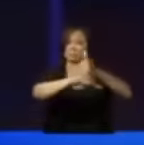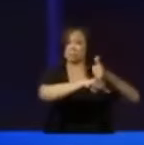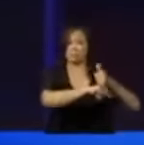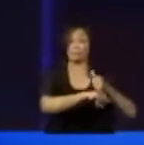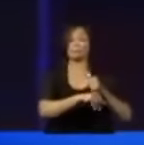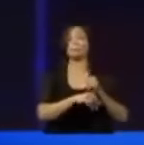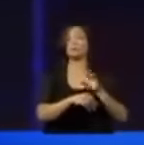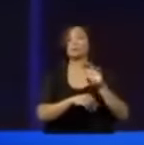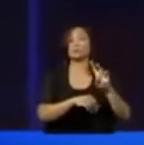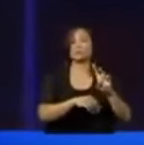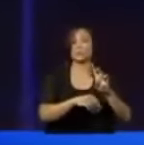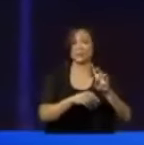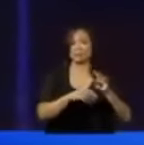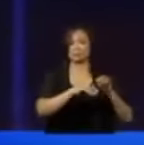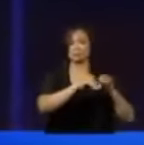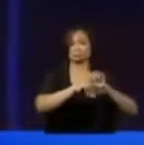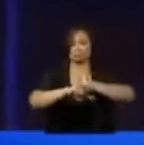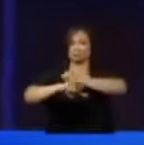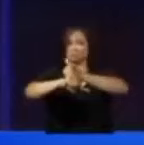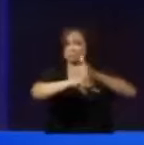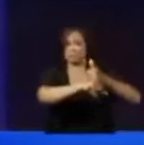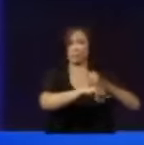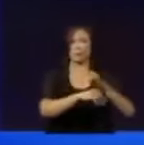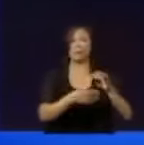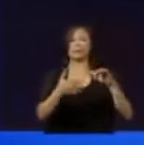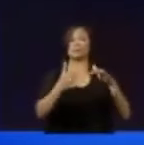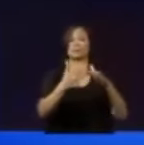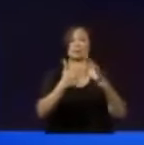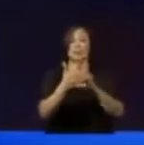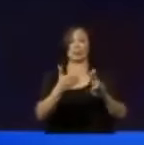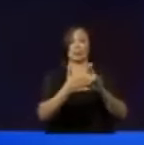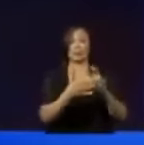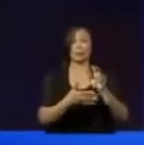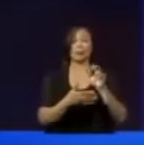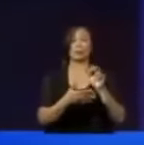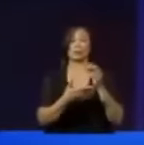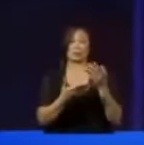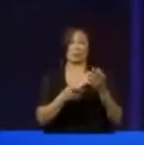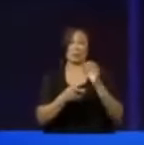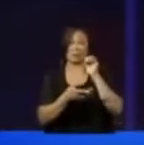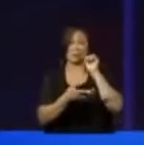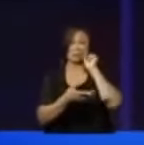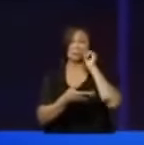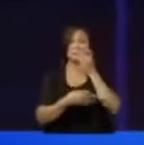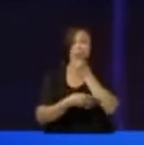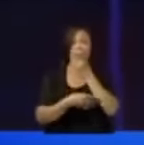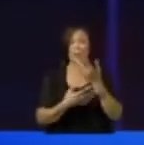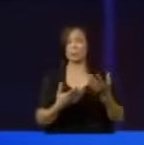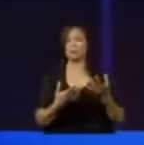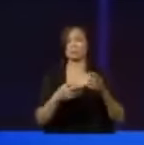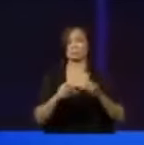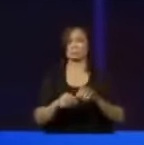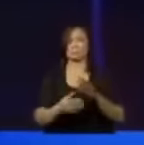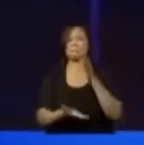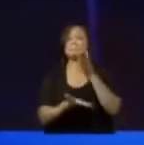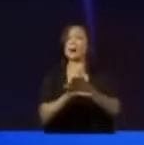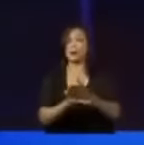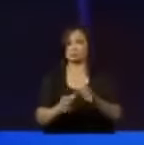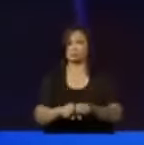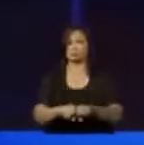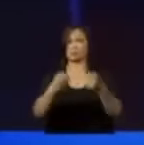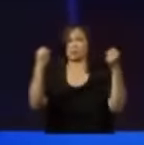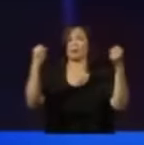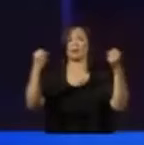por 7, realmente con las estudiantes de la UAS podemos crear esas oportunidades. Es romper